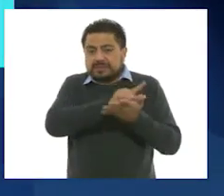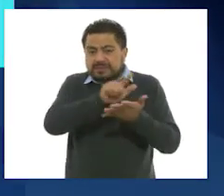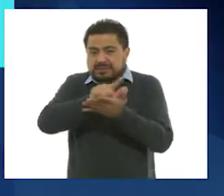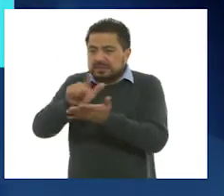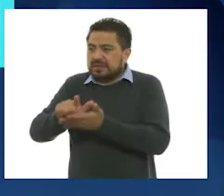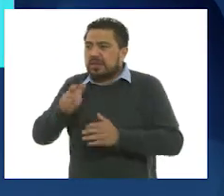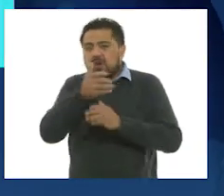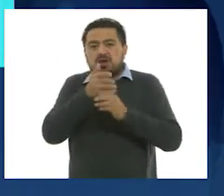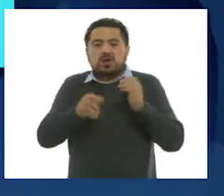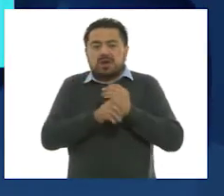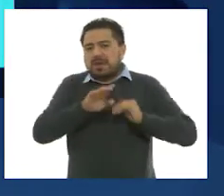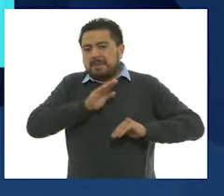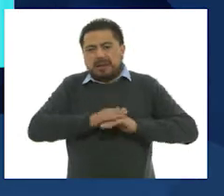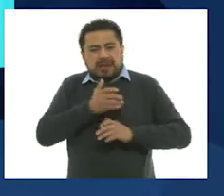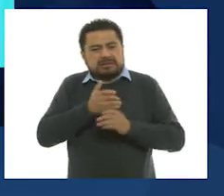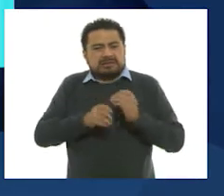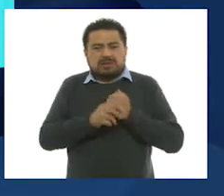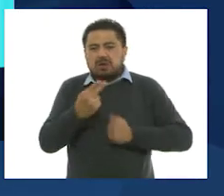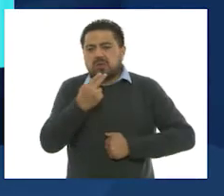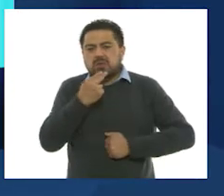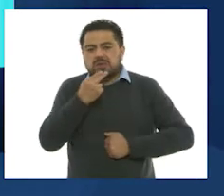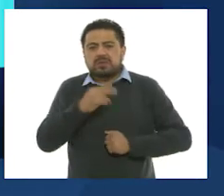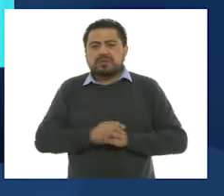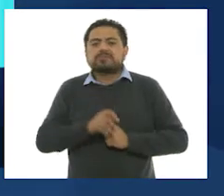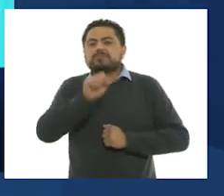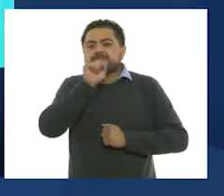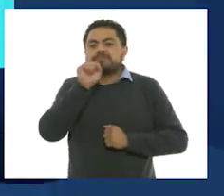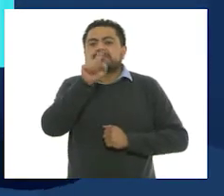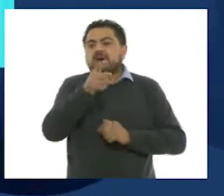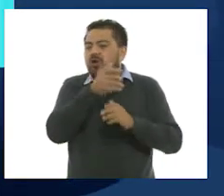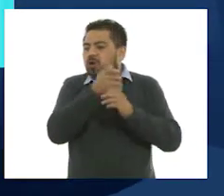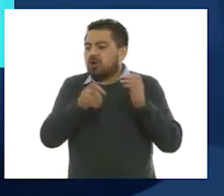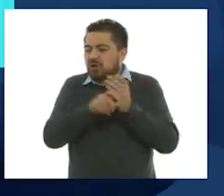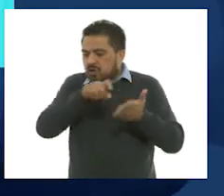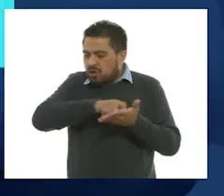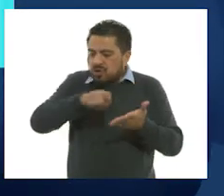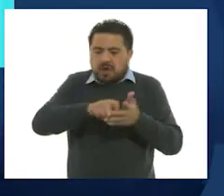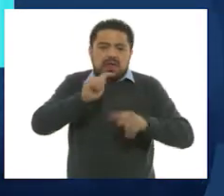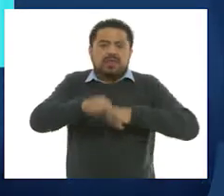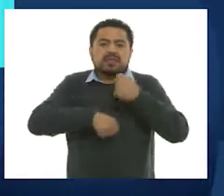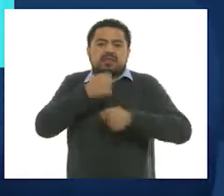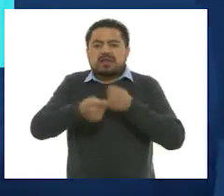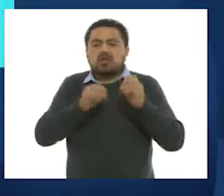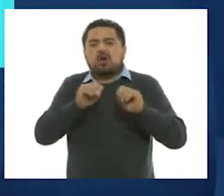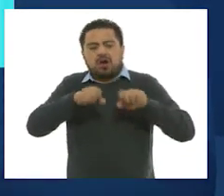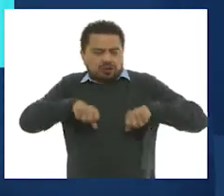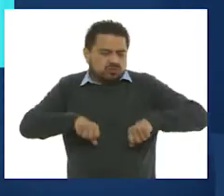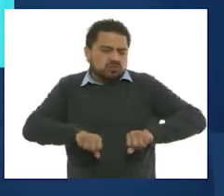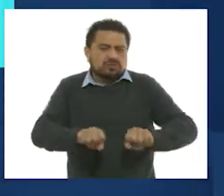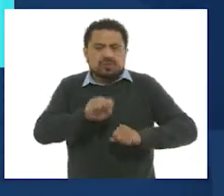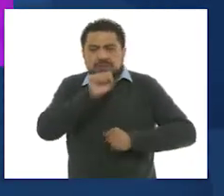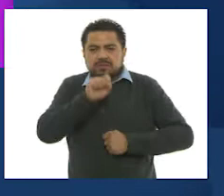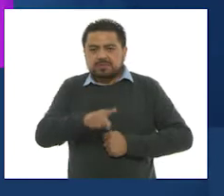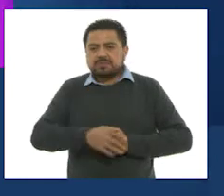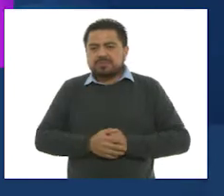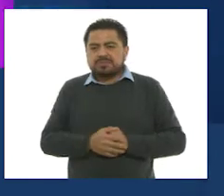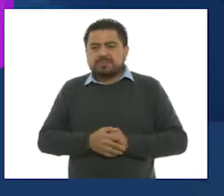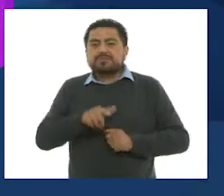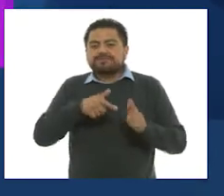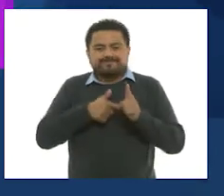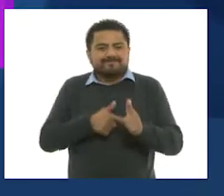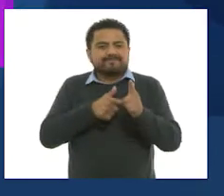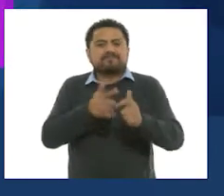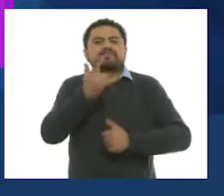Desinfecta las superficies de los objetos que más utilizas. También las cosas que compres en la tienda o en el supermercado.